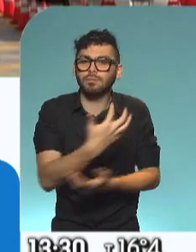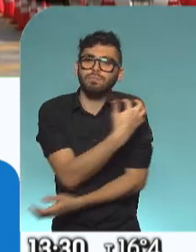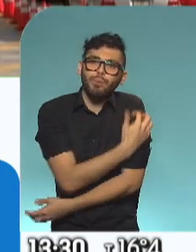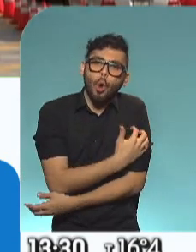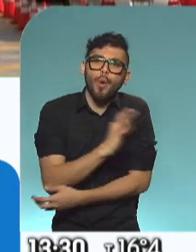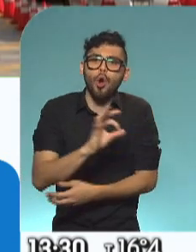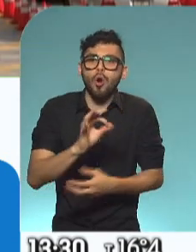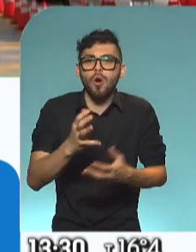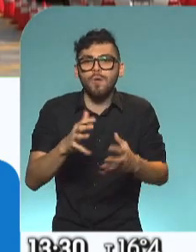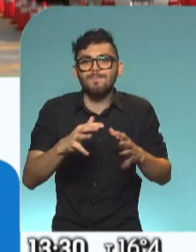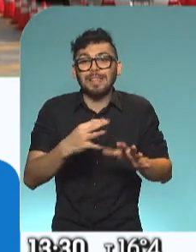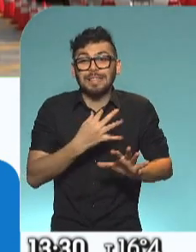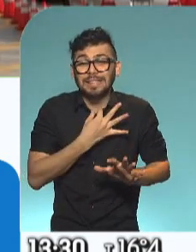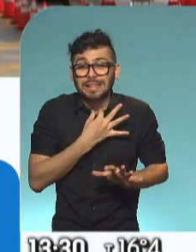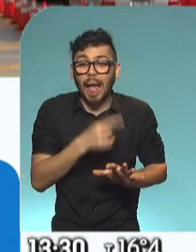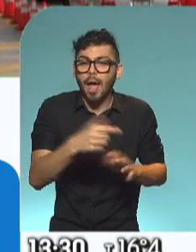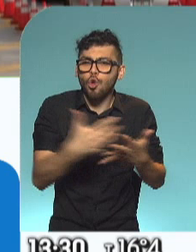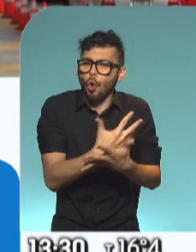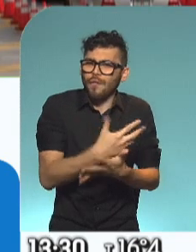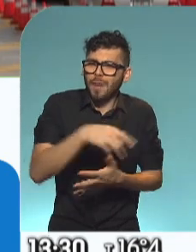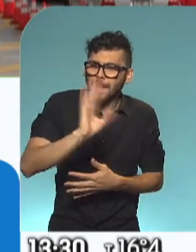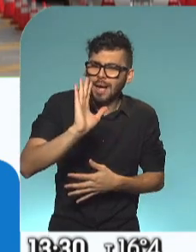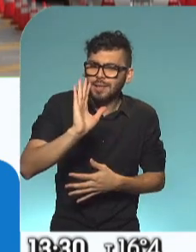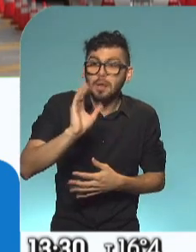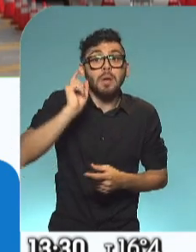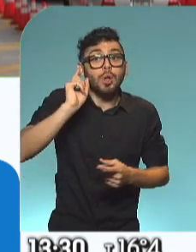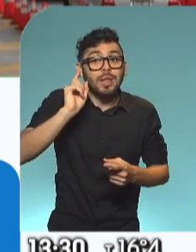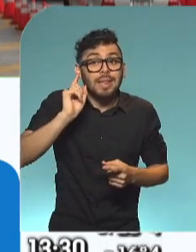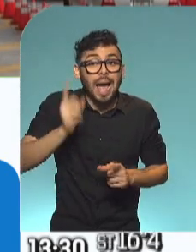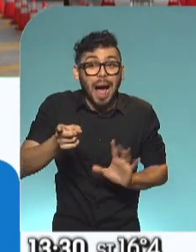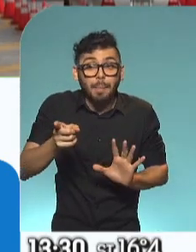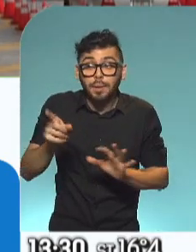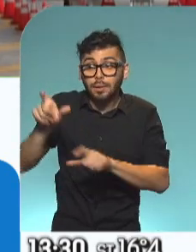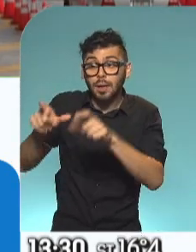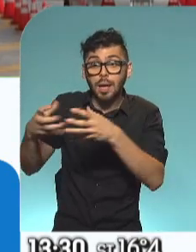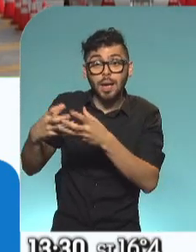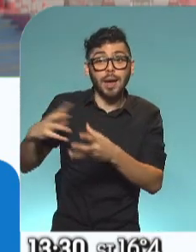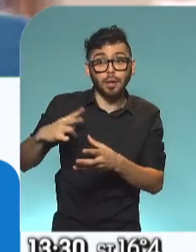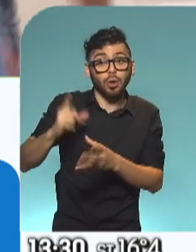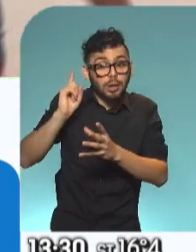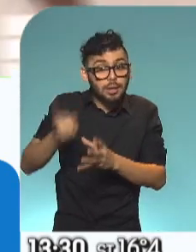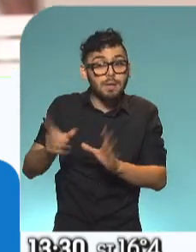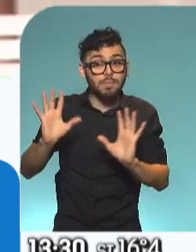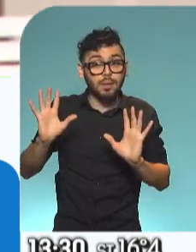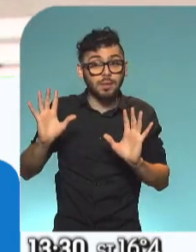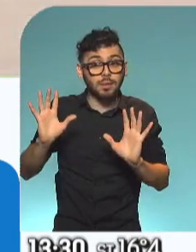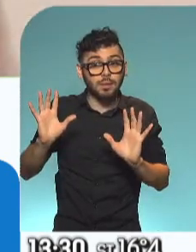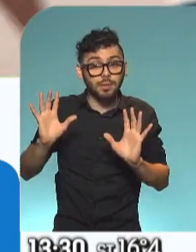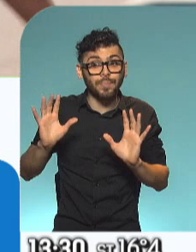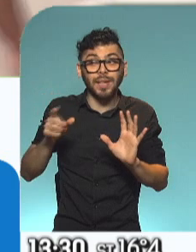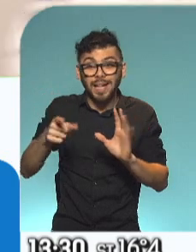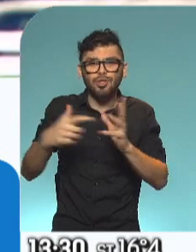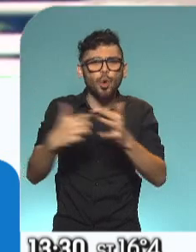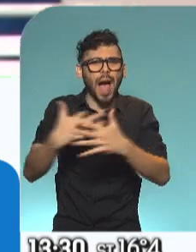más. Pero existe ese riesgo que también le puede afectar a los ricos. O sea, eso es lo que está pasando en nuestras grandes ciudades, ¿no es cierto?